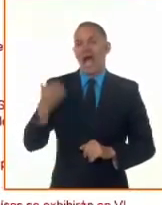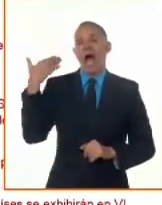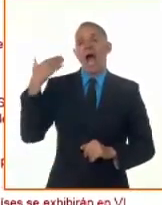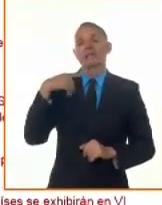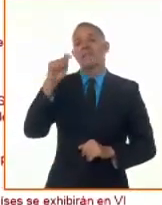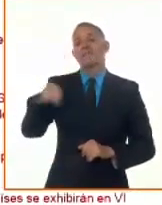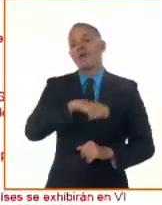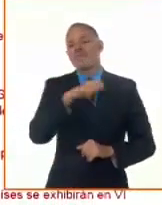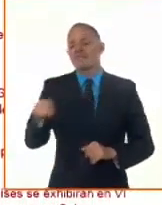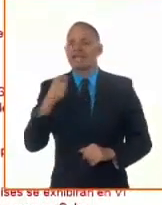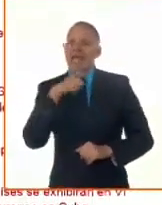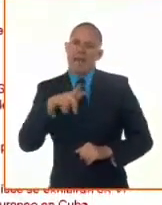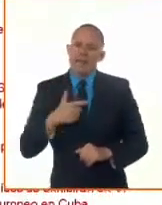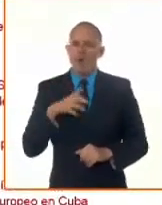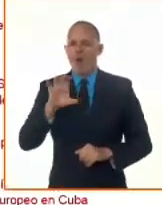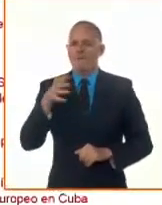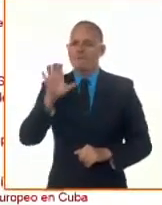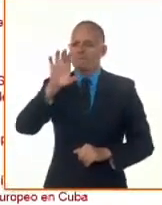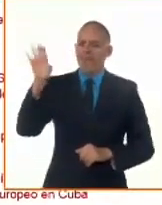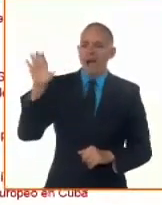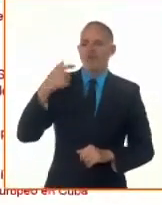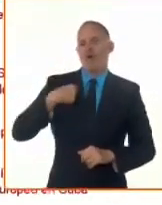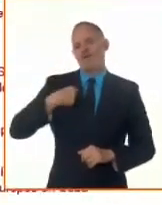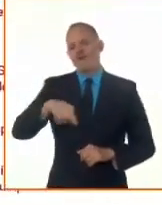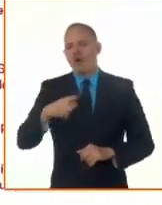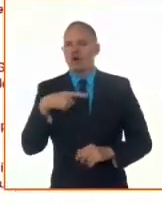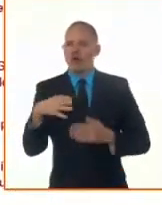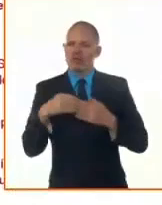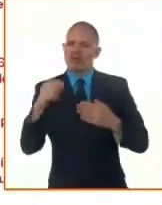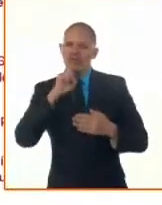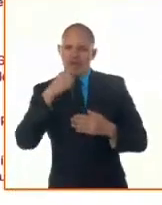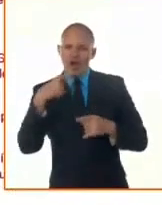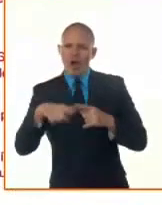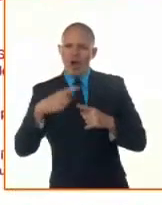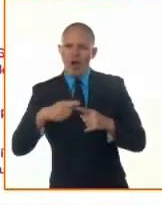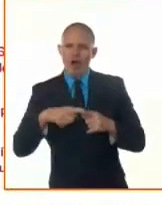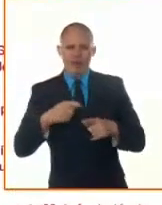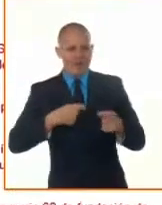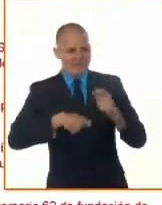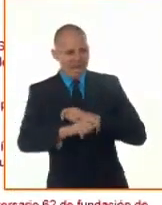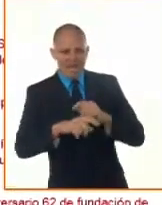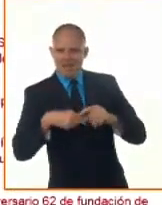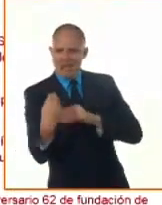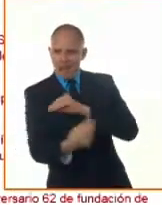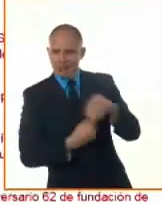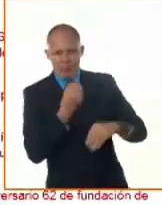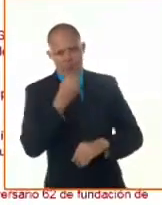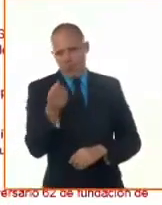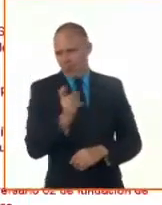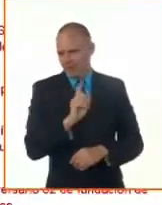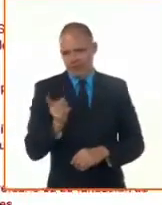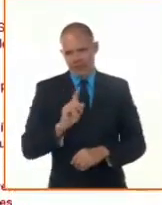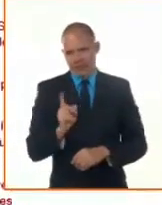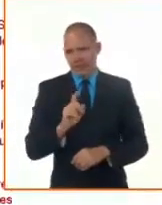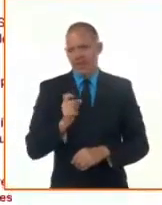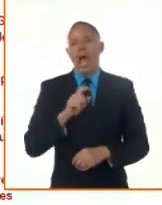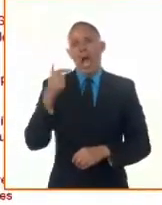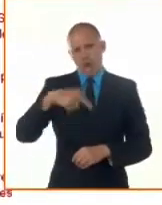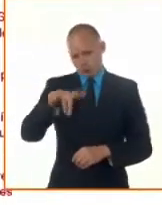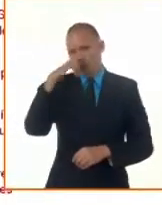aceptar dólares estadounidenses en efectivo en las instituciones y bancos cubanos instituciones financieras